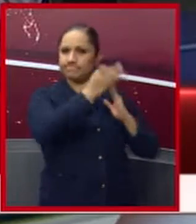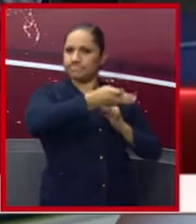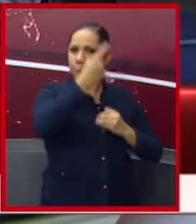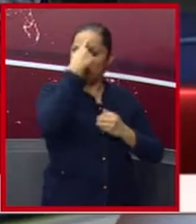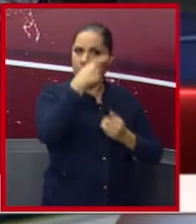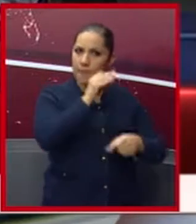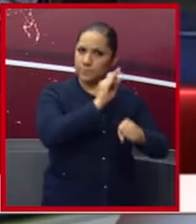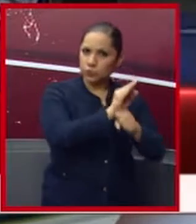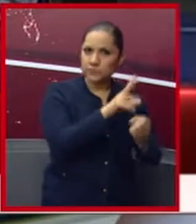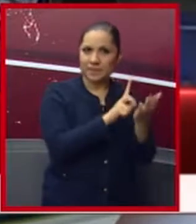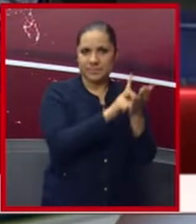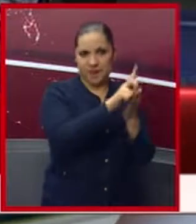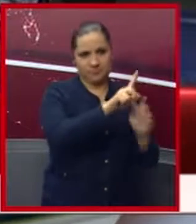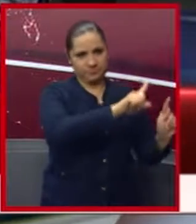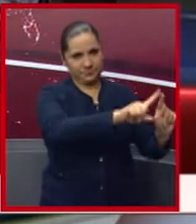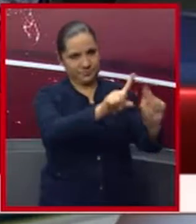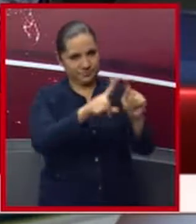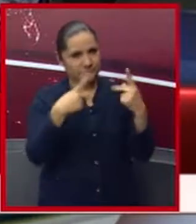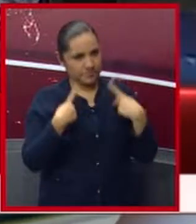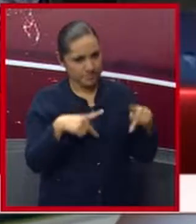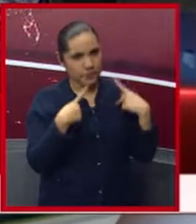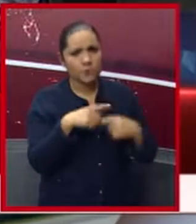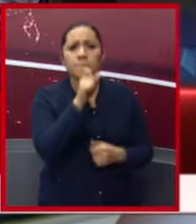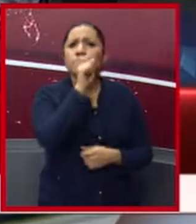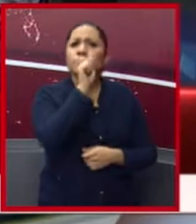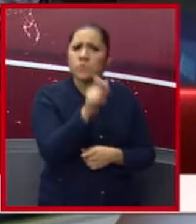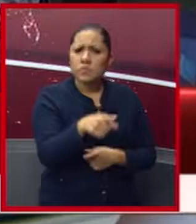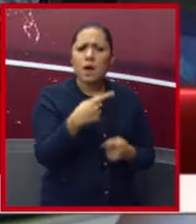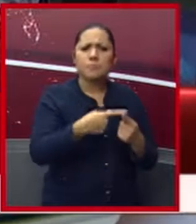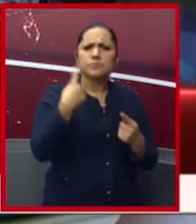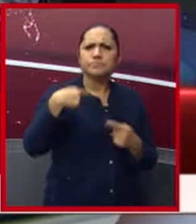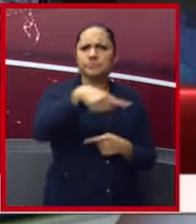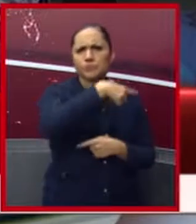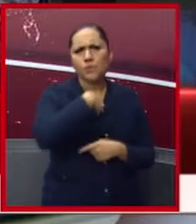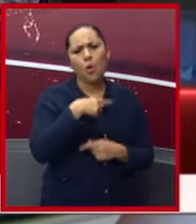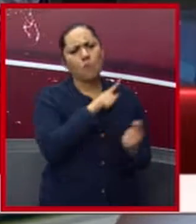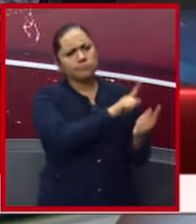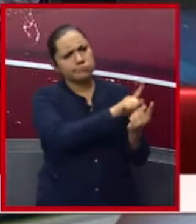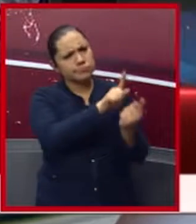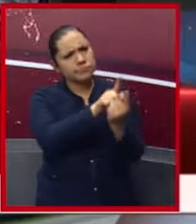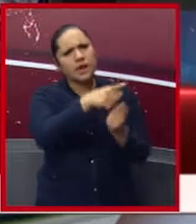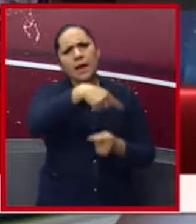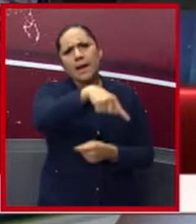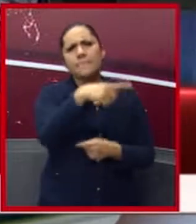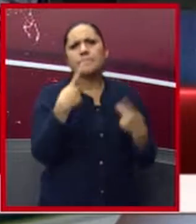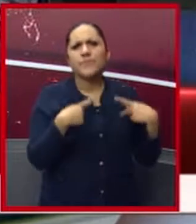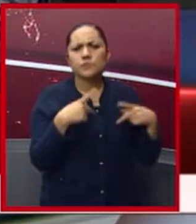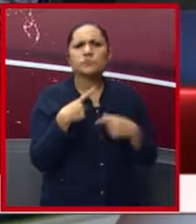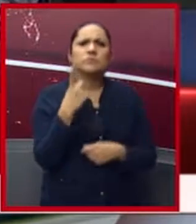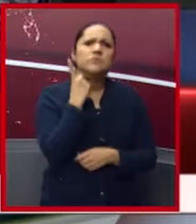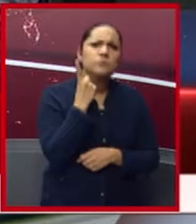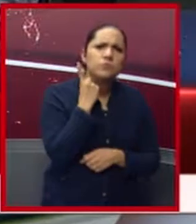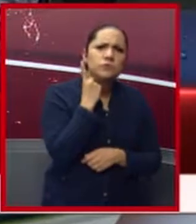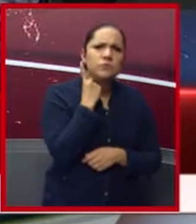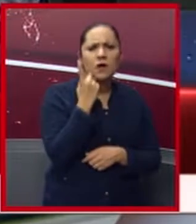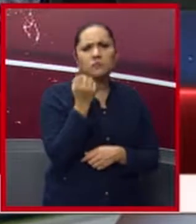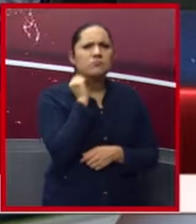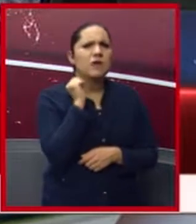humanos. Inclusive hemos tenido encuentros con legisladores, con